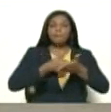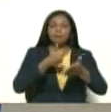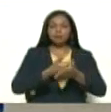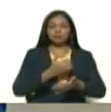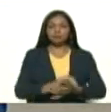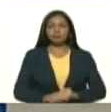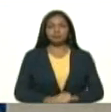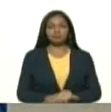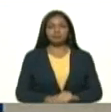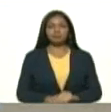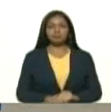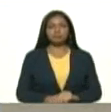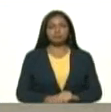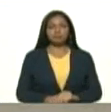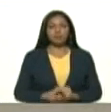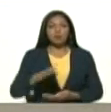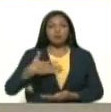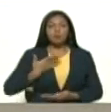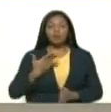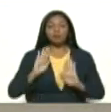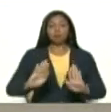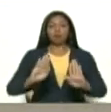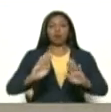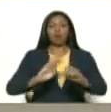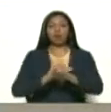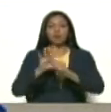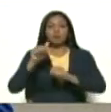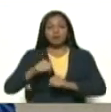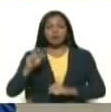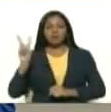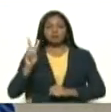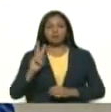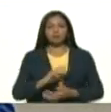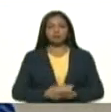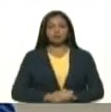y para contener el coronavirus en Venezuela.